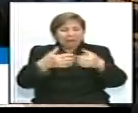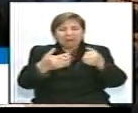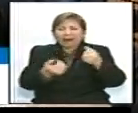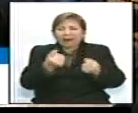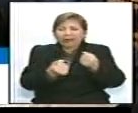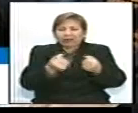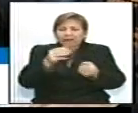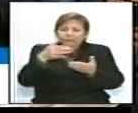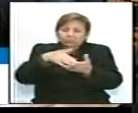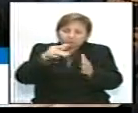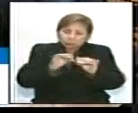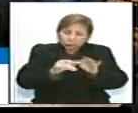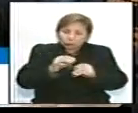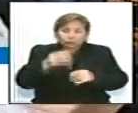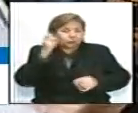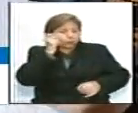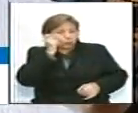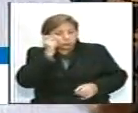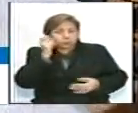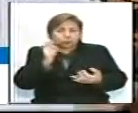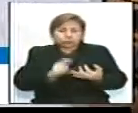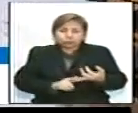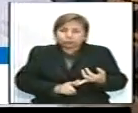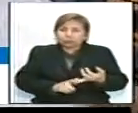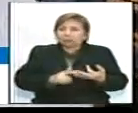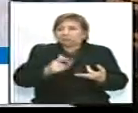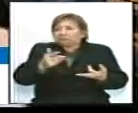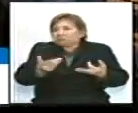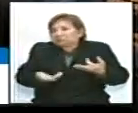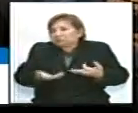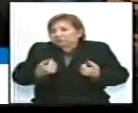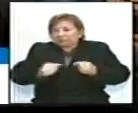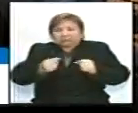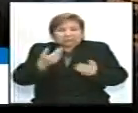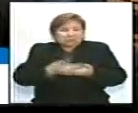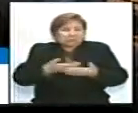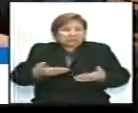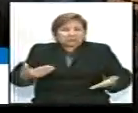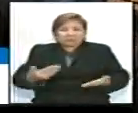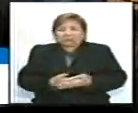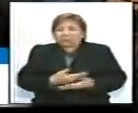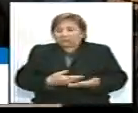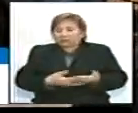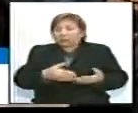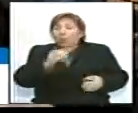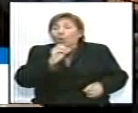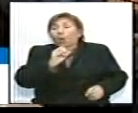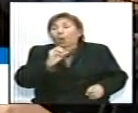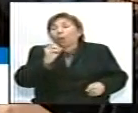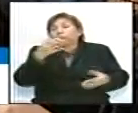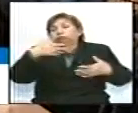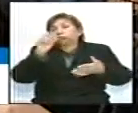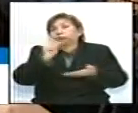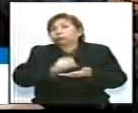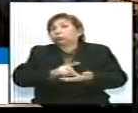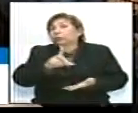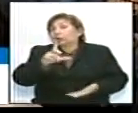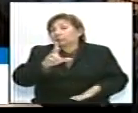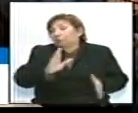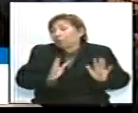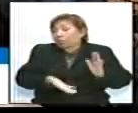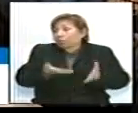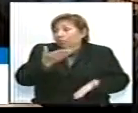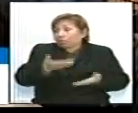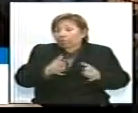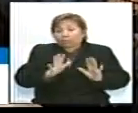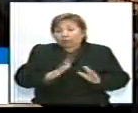Patrulleros, computadoras, radios, si es posible optar por ese sistema o si resulta demasiado costoso. Tal vez